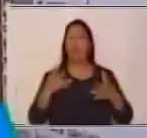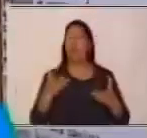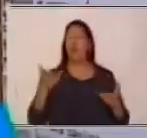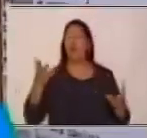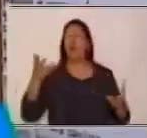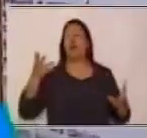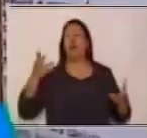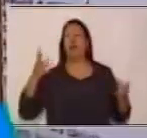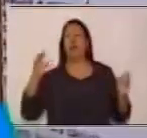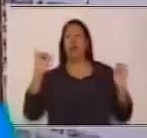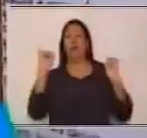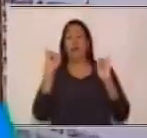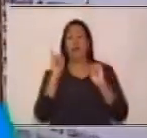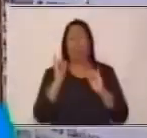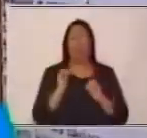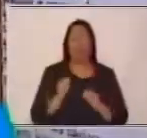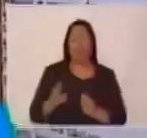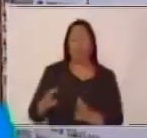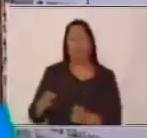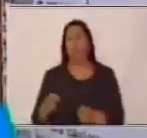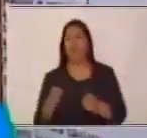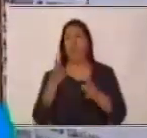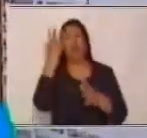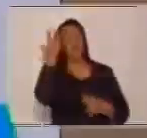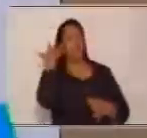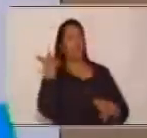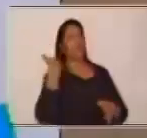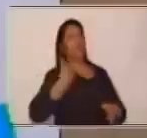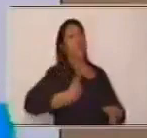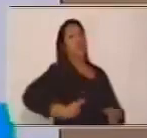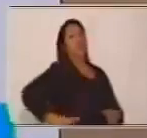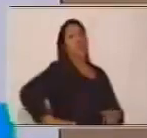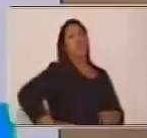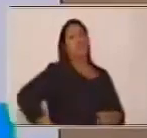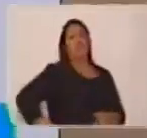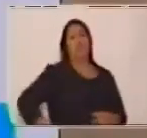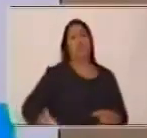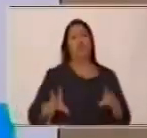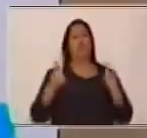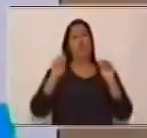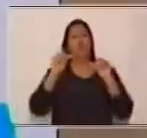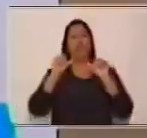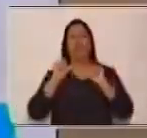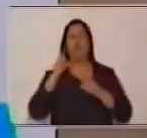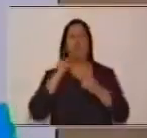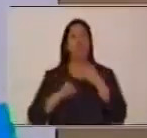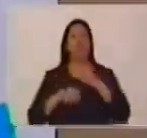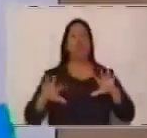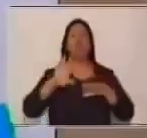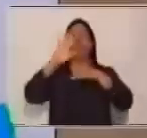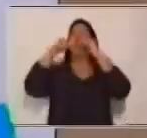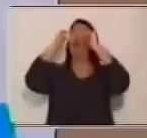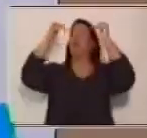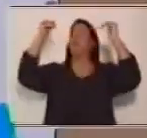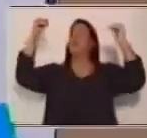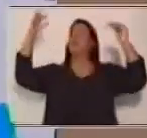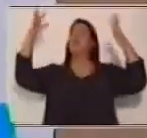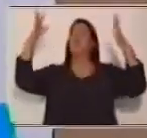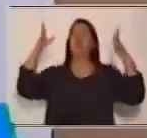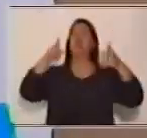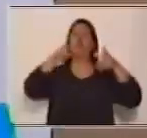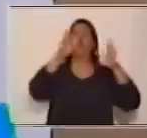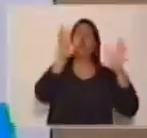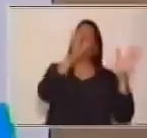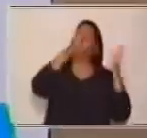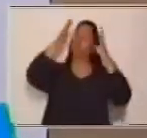de delgados ríos se derraman sobre tu espalda, qué inagotable fuente, qué cielo el que se deshila. Si tu pelo no